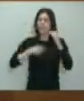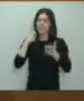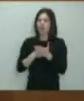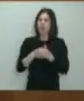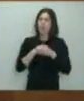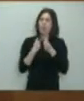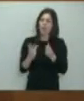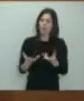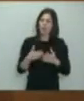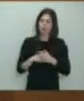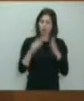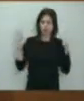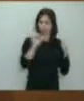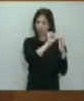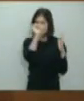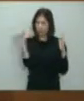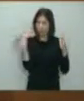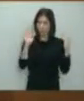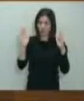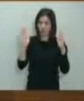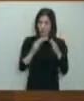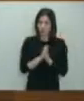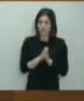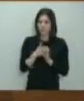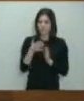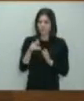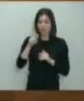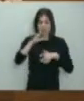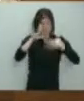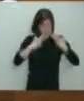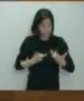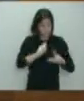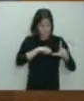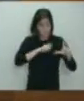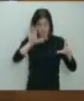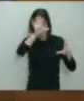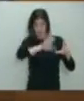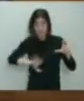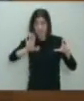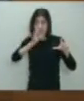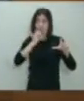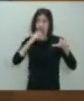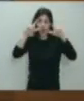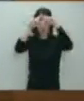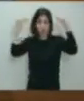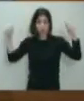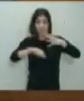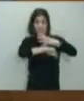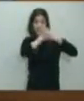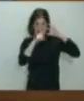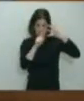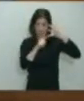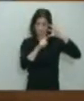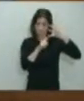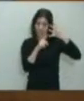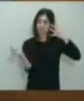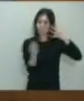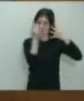periodo medio de pago de las comunidades autónomas en este momento, Asturias es la cuarta con mejor periodo medio de